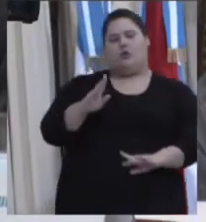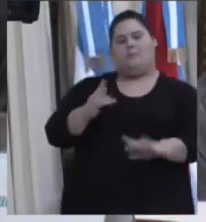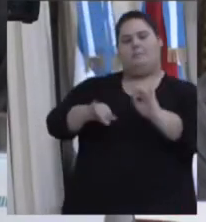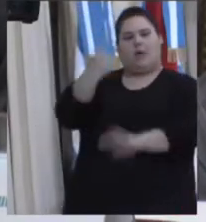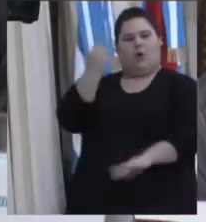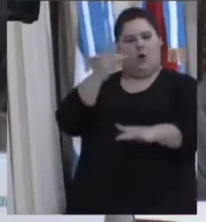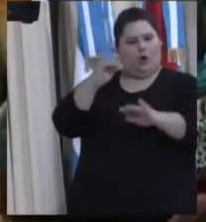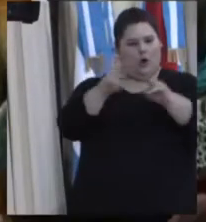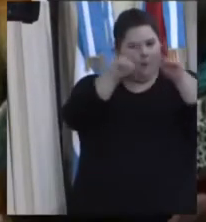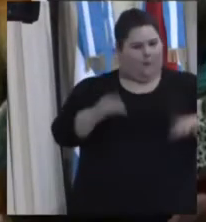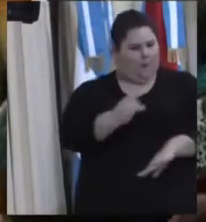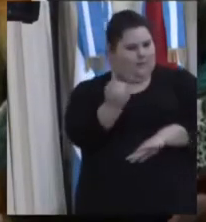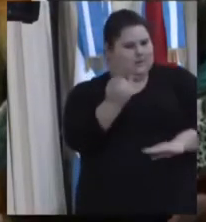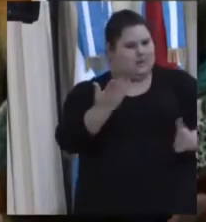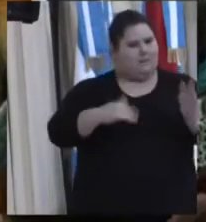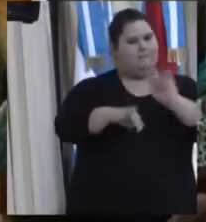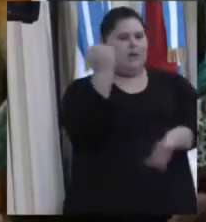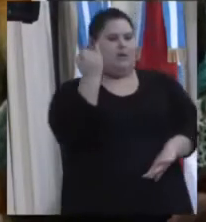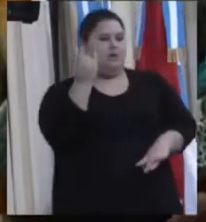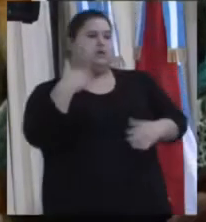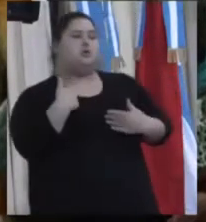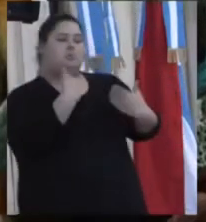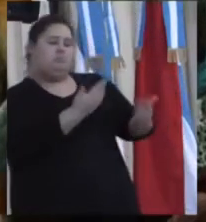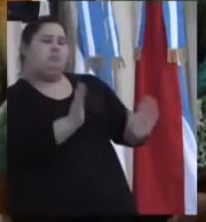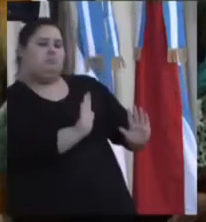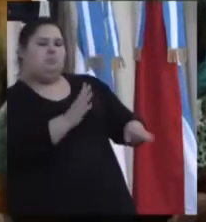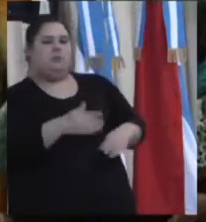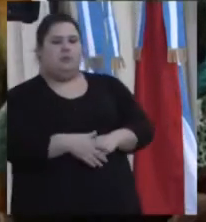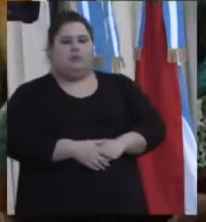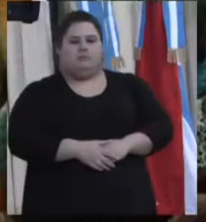Latinoamérica. Bueno, no sé, yo siempre digo, los felicito, están haciendo muchas cosas, pero